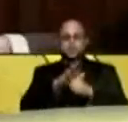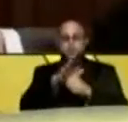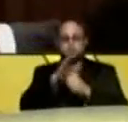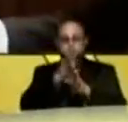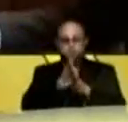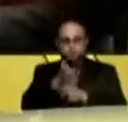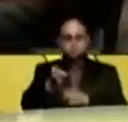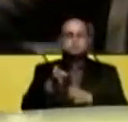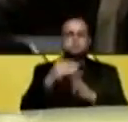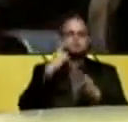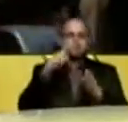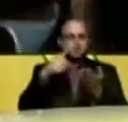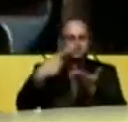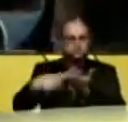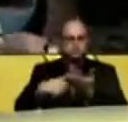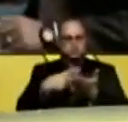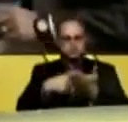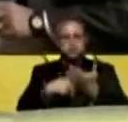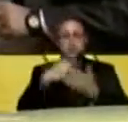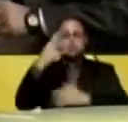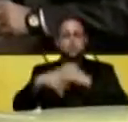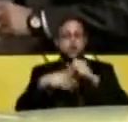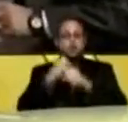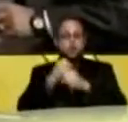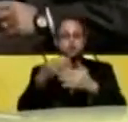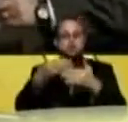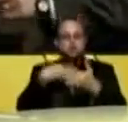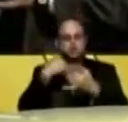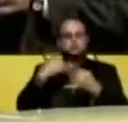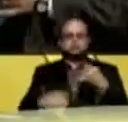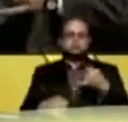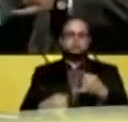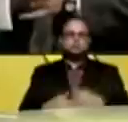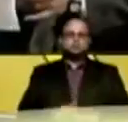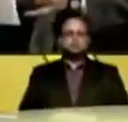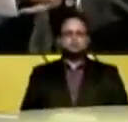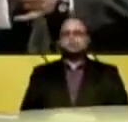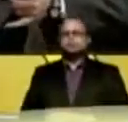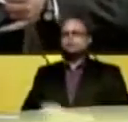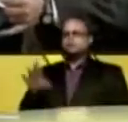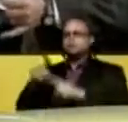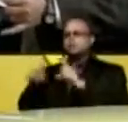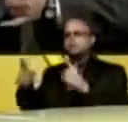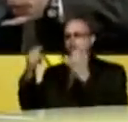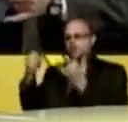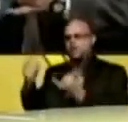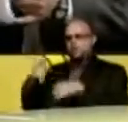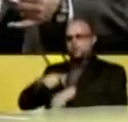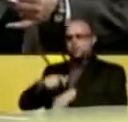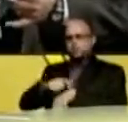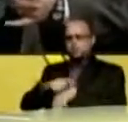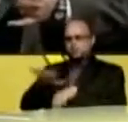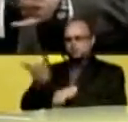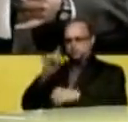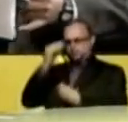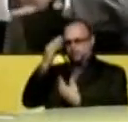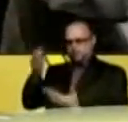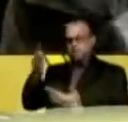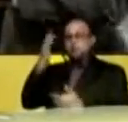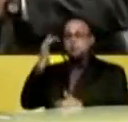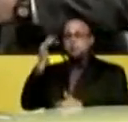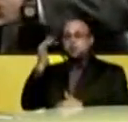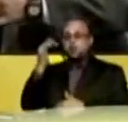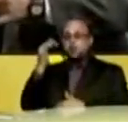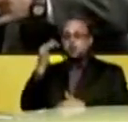se consulte antes de que termine el 4 no va a ser al final del cuatrienio pero por qué escoger el mensaje en este momento porque la impresión que da es que se